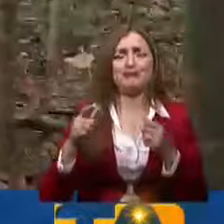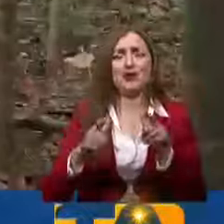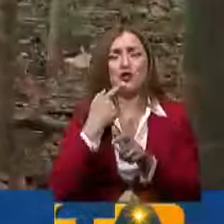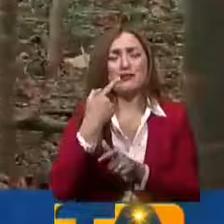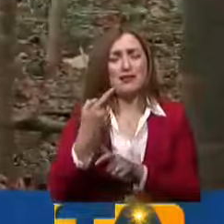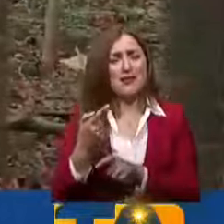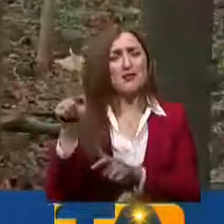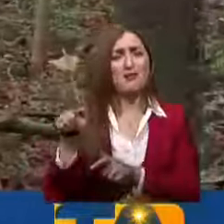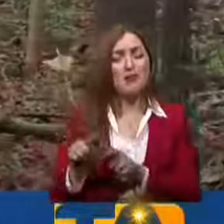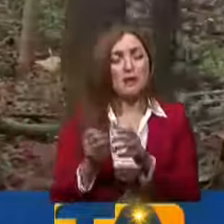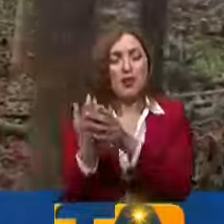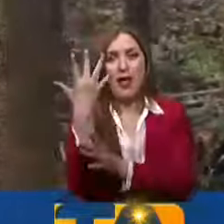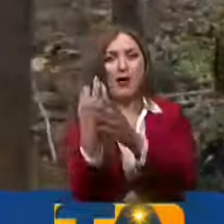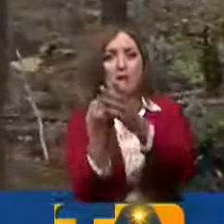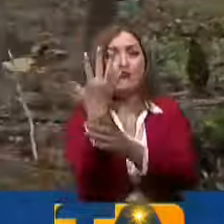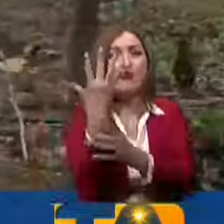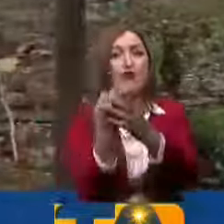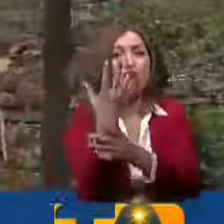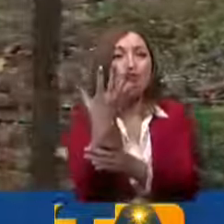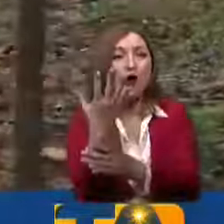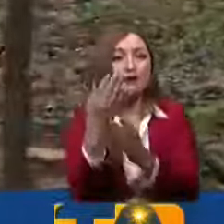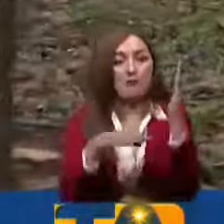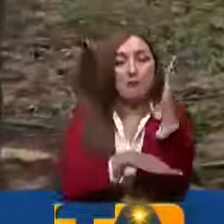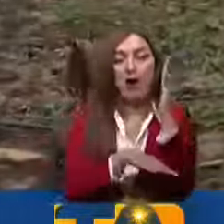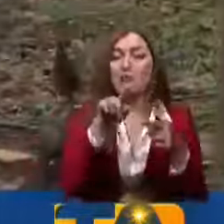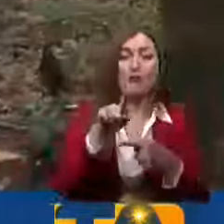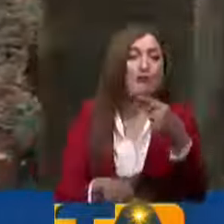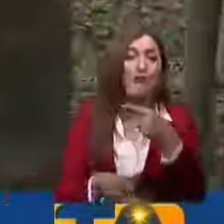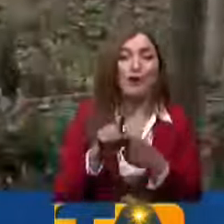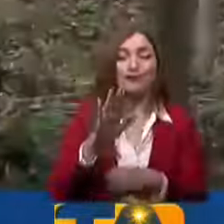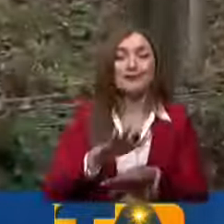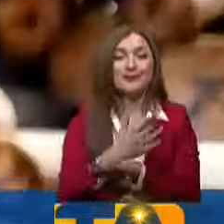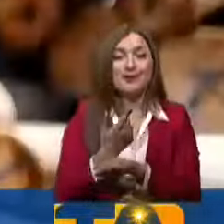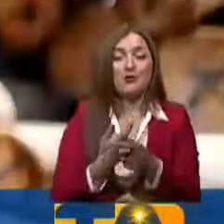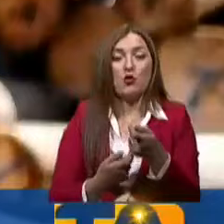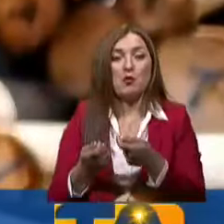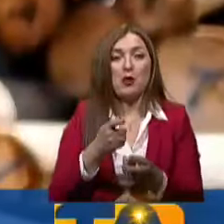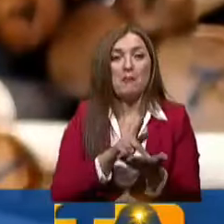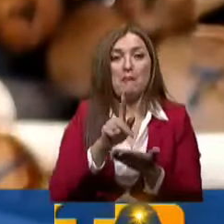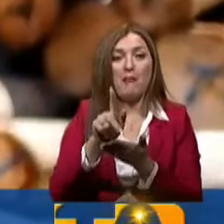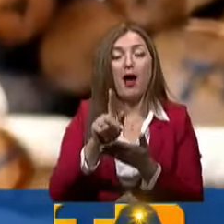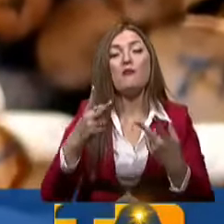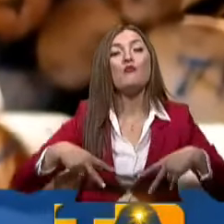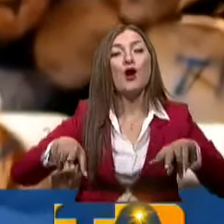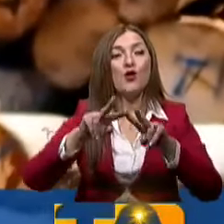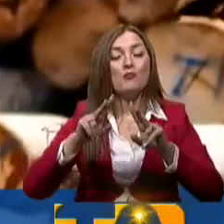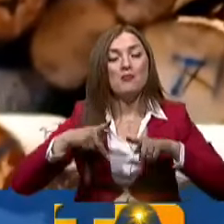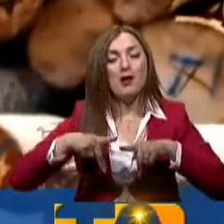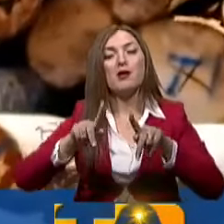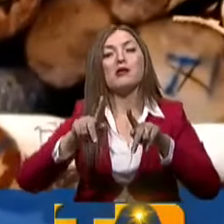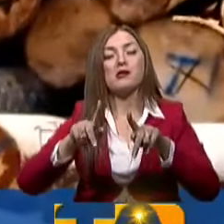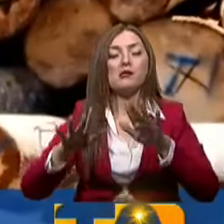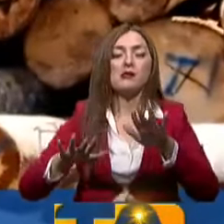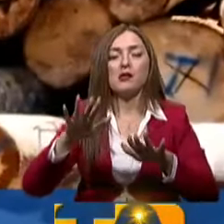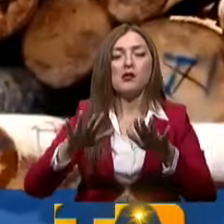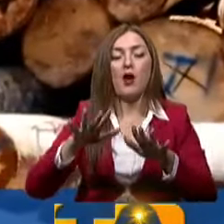productores, decenas o cientos de hectáreas cultivadas no pueden ser explotadas, debido a que los comerciantes no pagan un precio que les permita, por lo